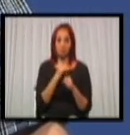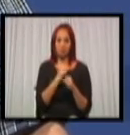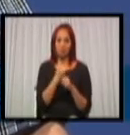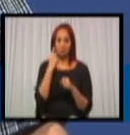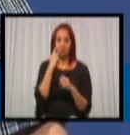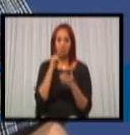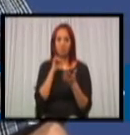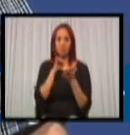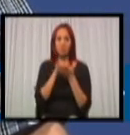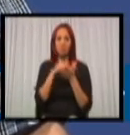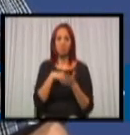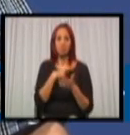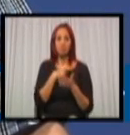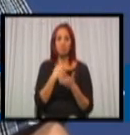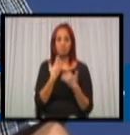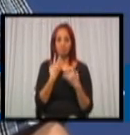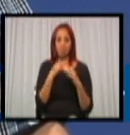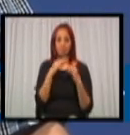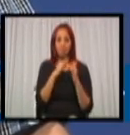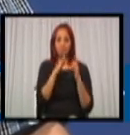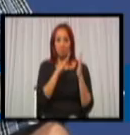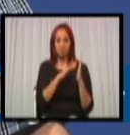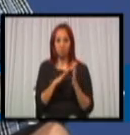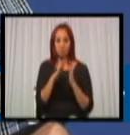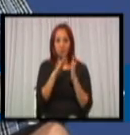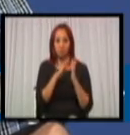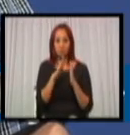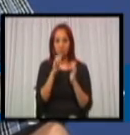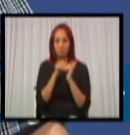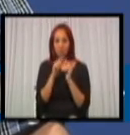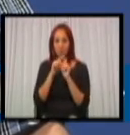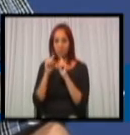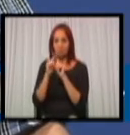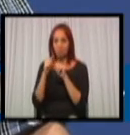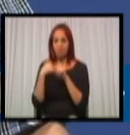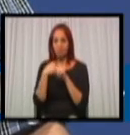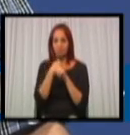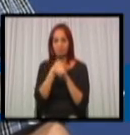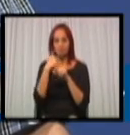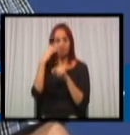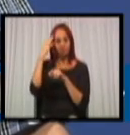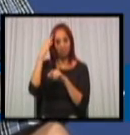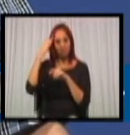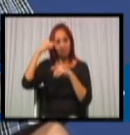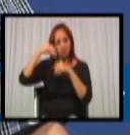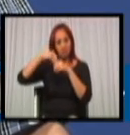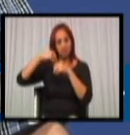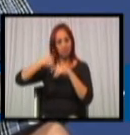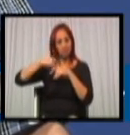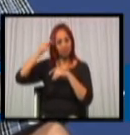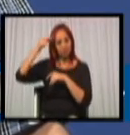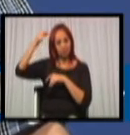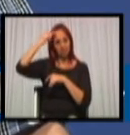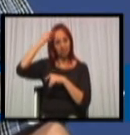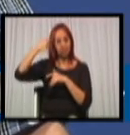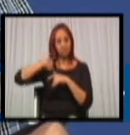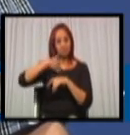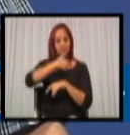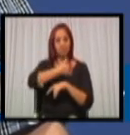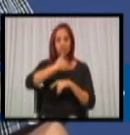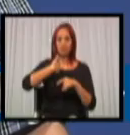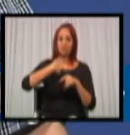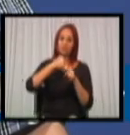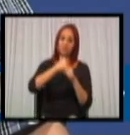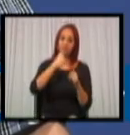Pues desde la alcaldía trataremos de coordinar con los diferentes ministerios del Estado. Ejemplo, el Ministerio del Trabajo,